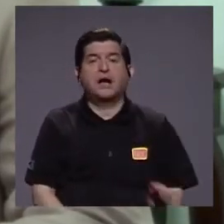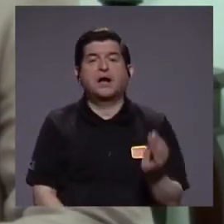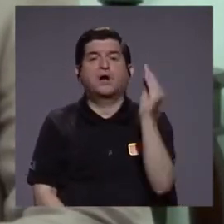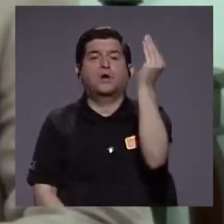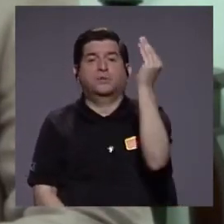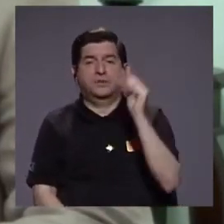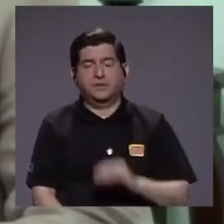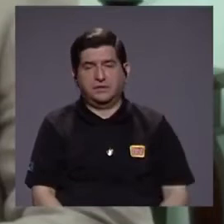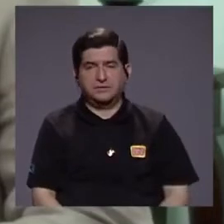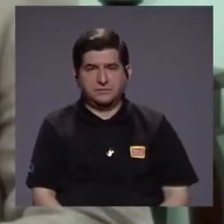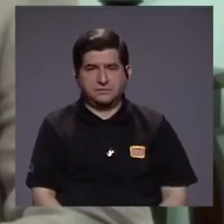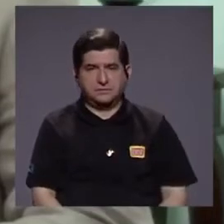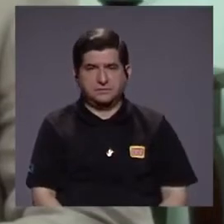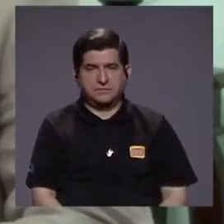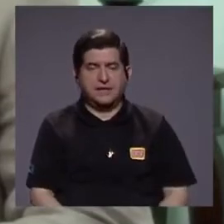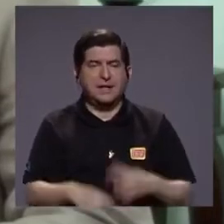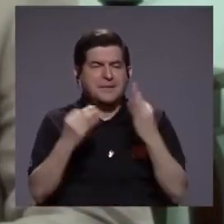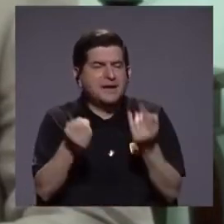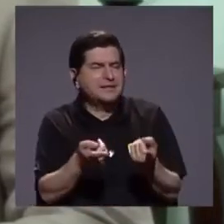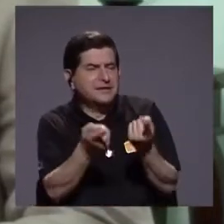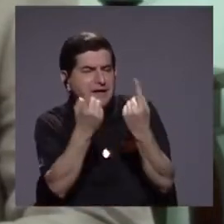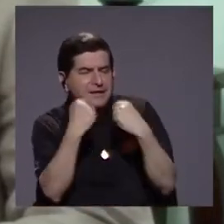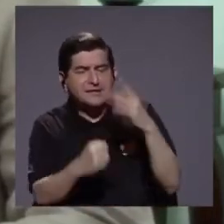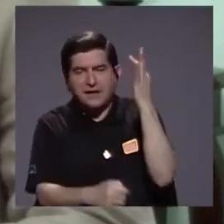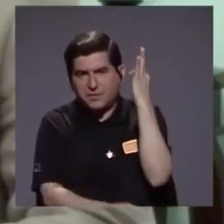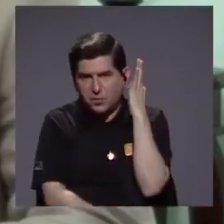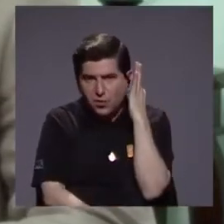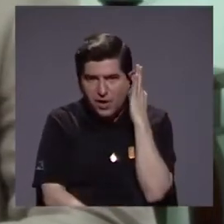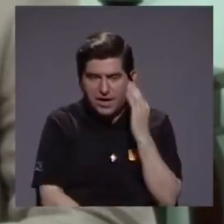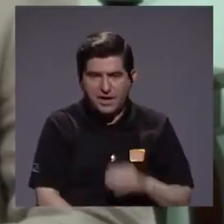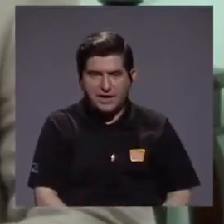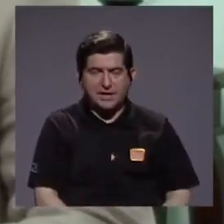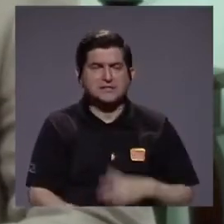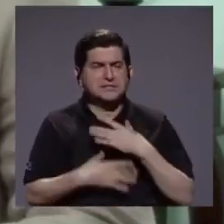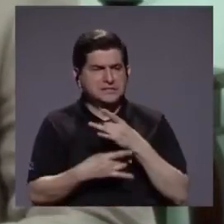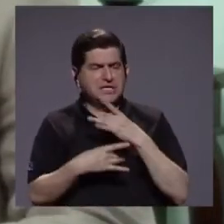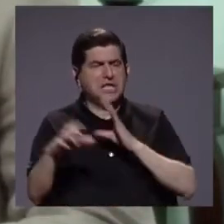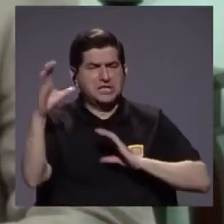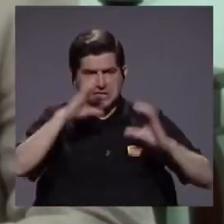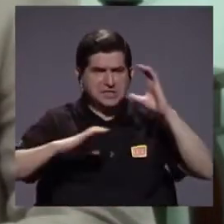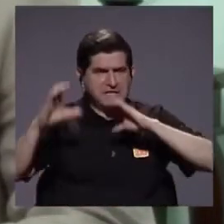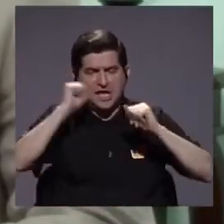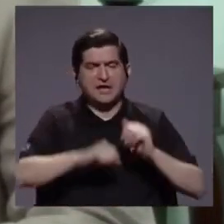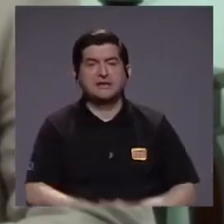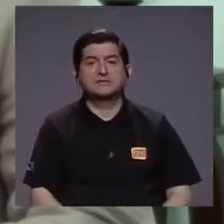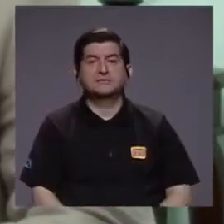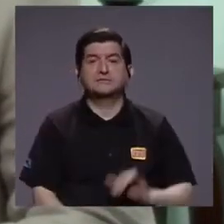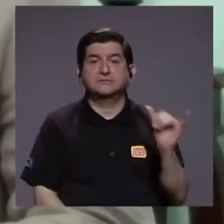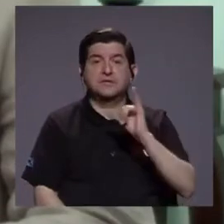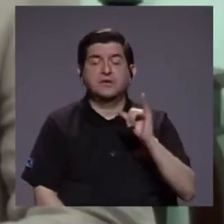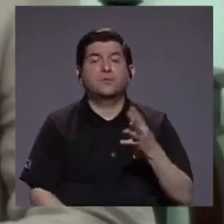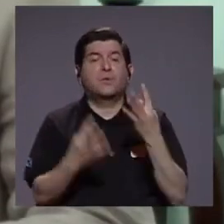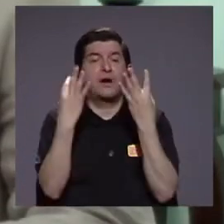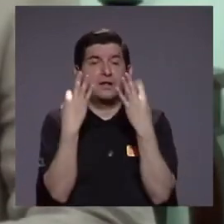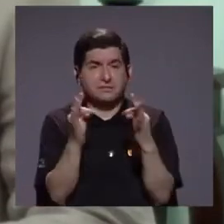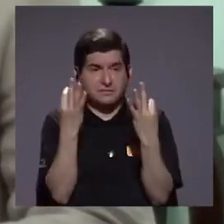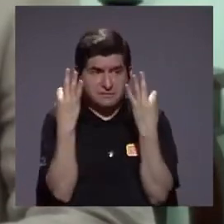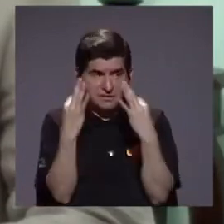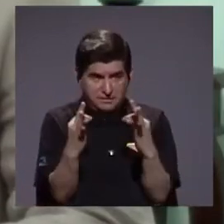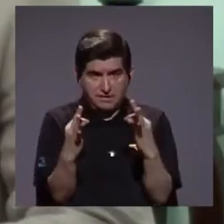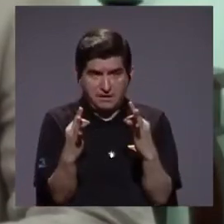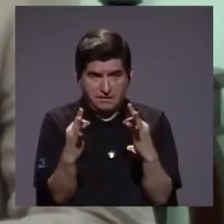adolescentes, de manera de atraer más mujeres que se interesen en la ciencia. También pretendemos